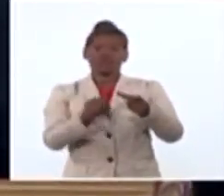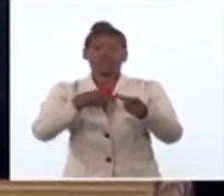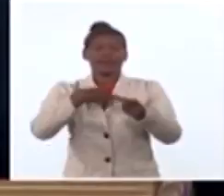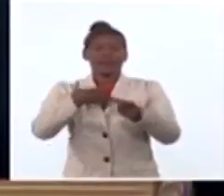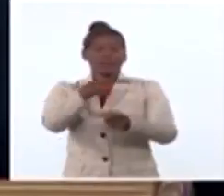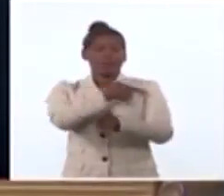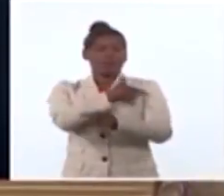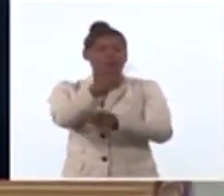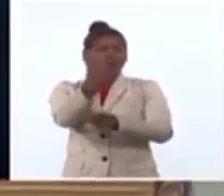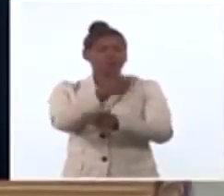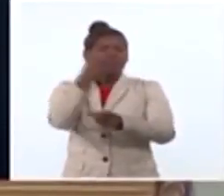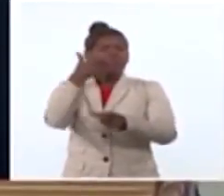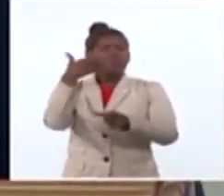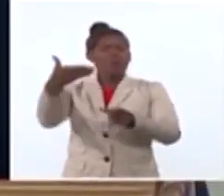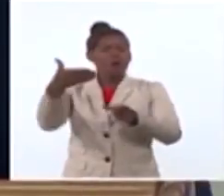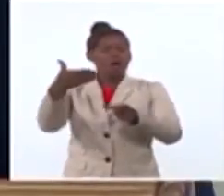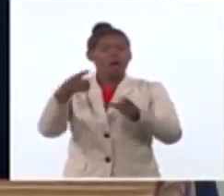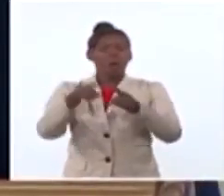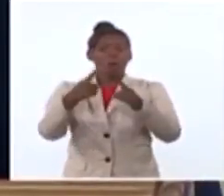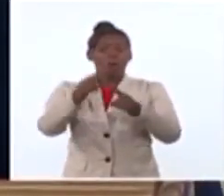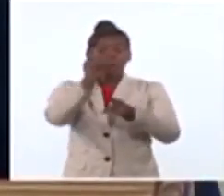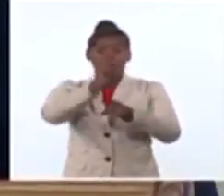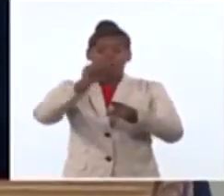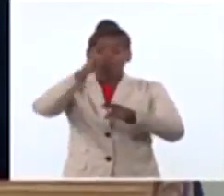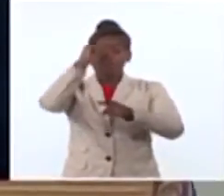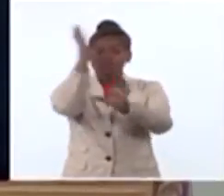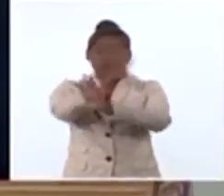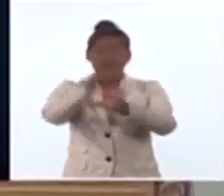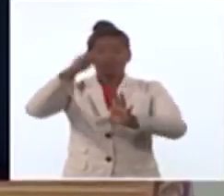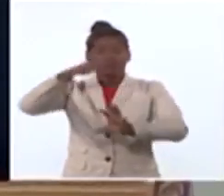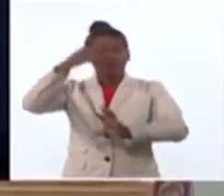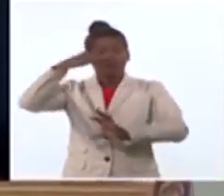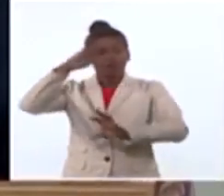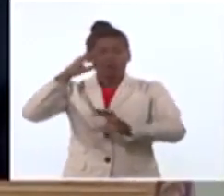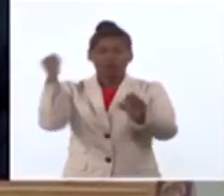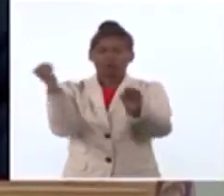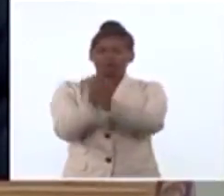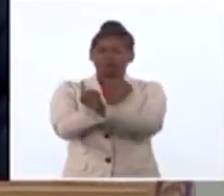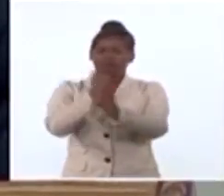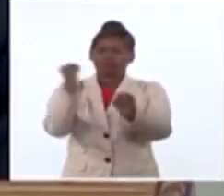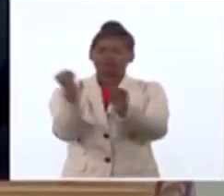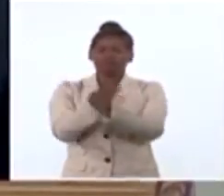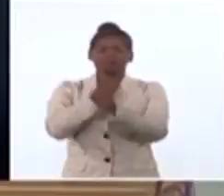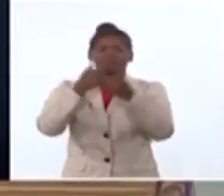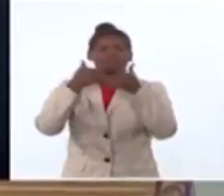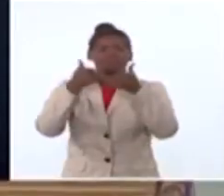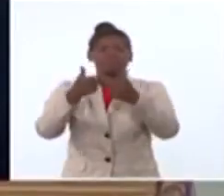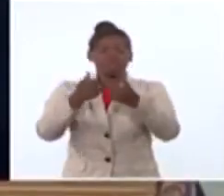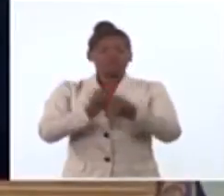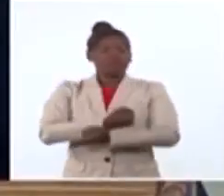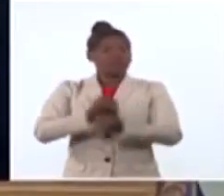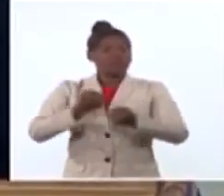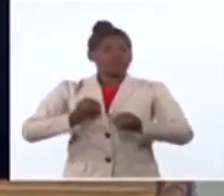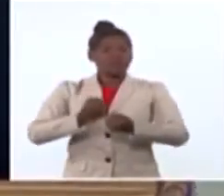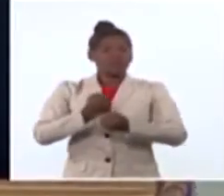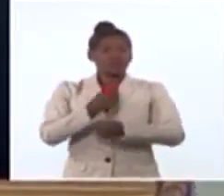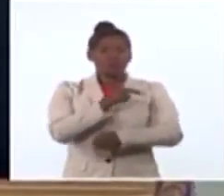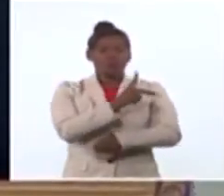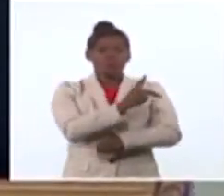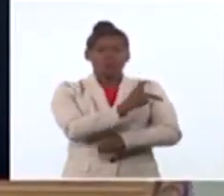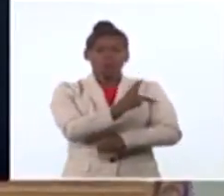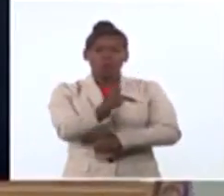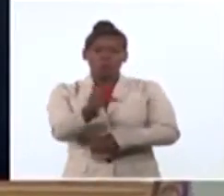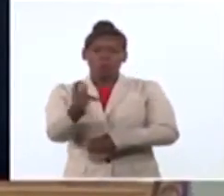de emergencia que se viven hoy en el planeta, en naciones hermanas,